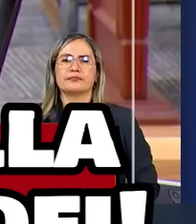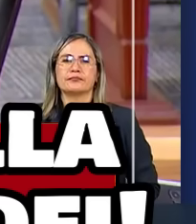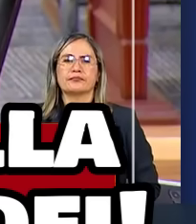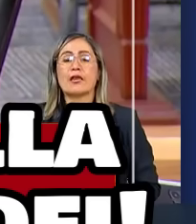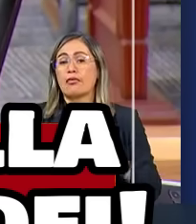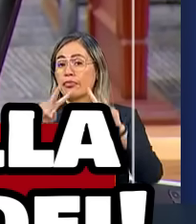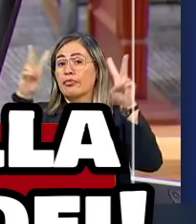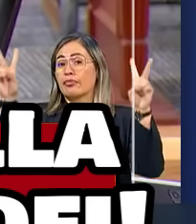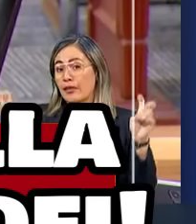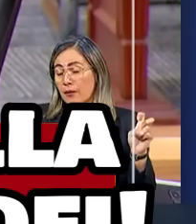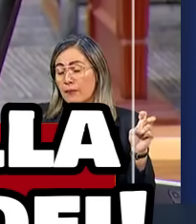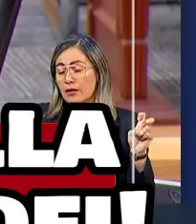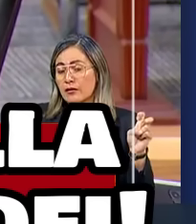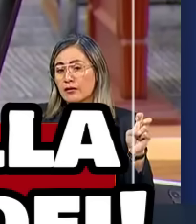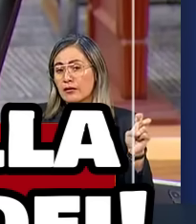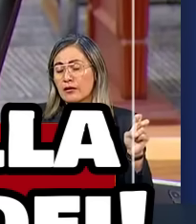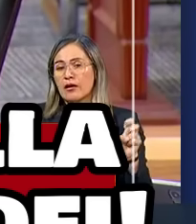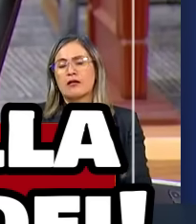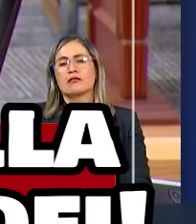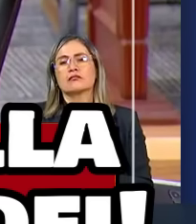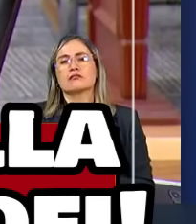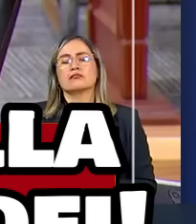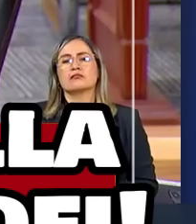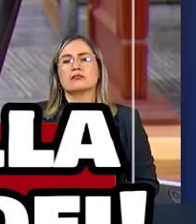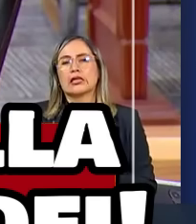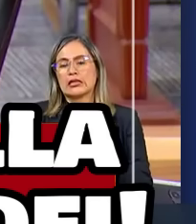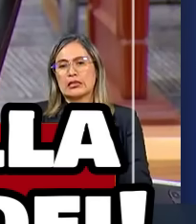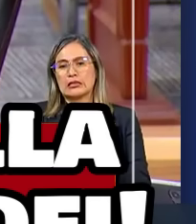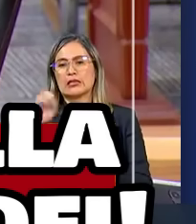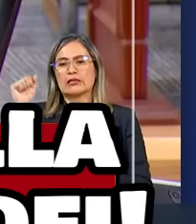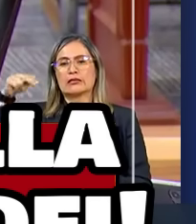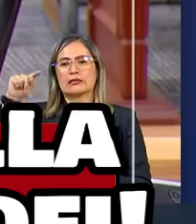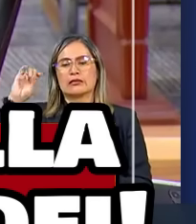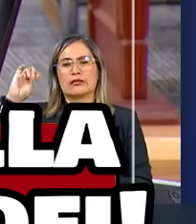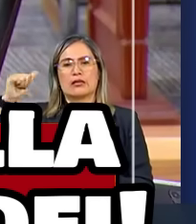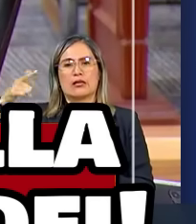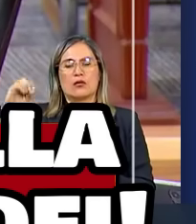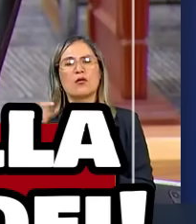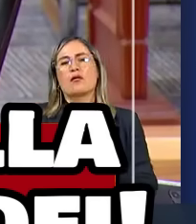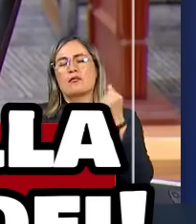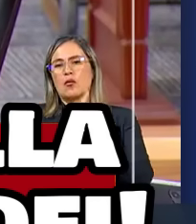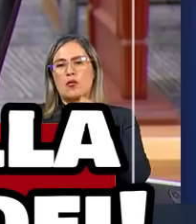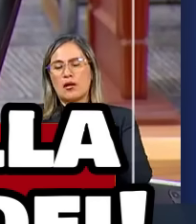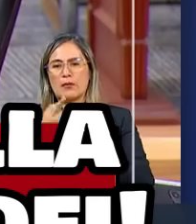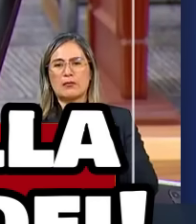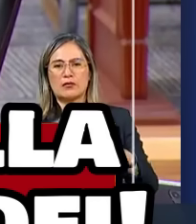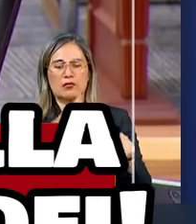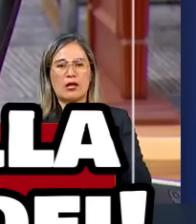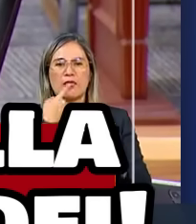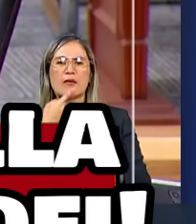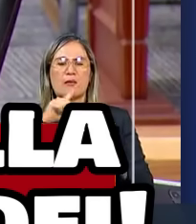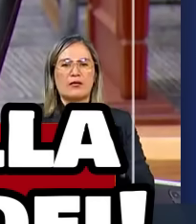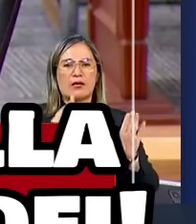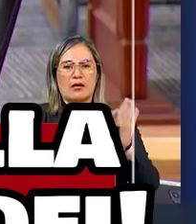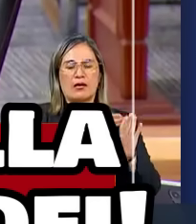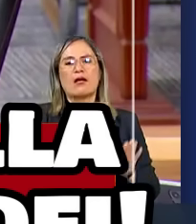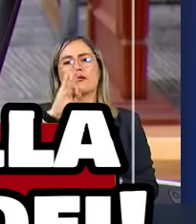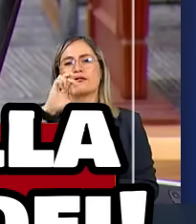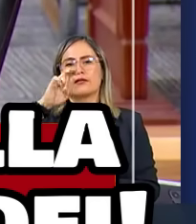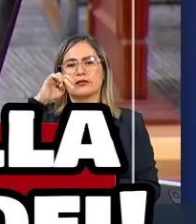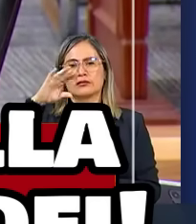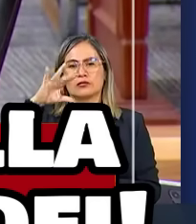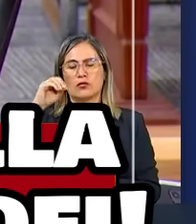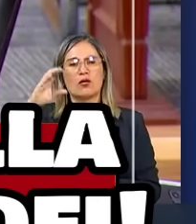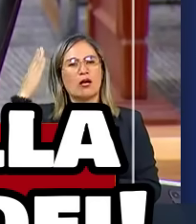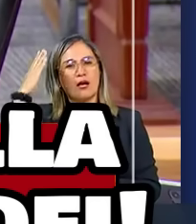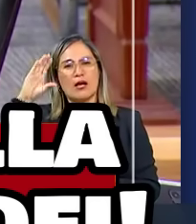Viene un título en cuanto a esta publicación que menciona: Santiago Nieto ve temas personales y políticos en denuncia de García Cabeza de Vaca, que señala